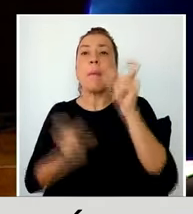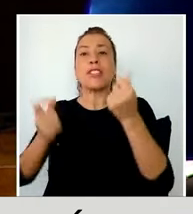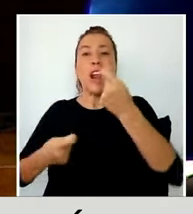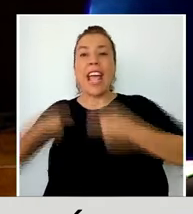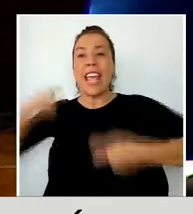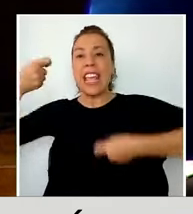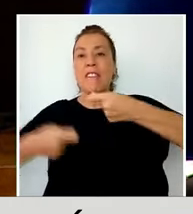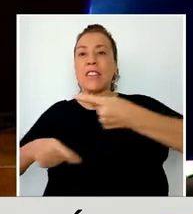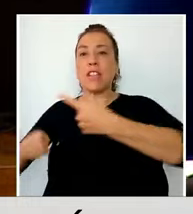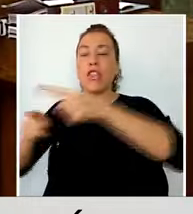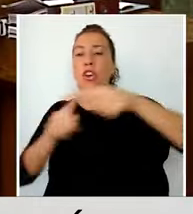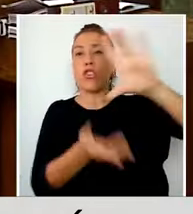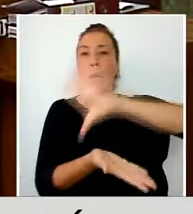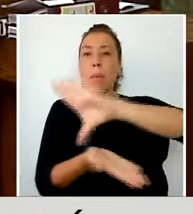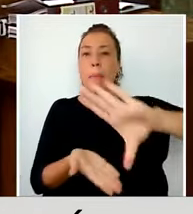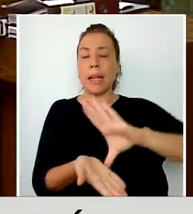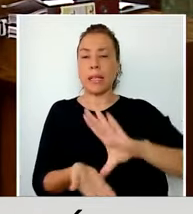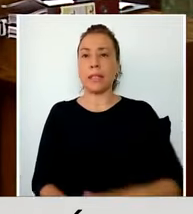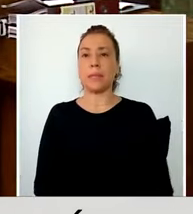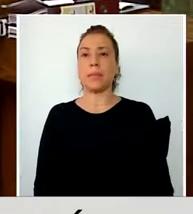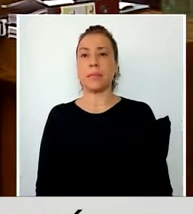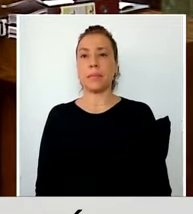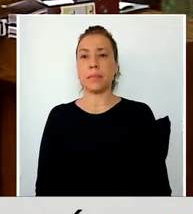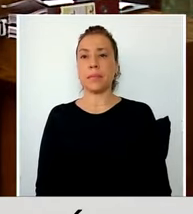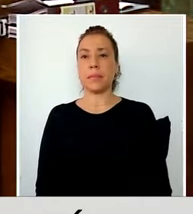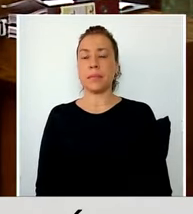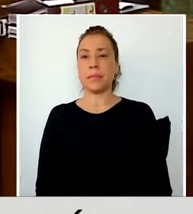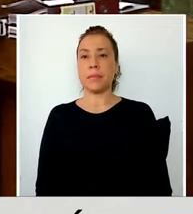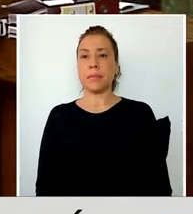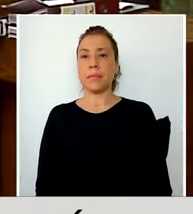Eso es todo presidente